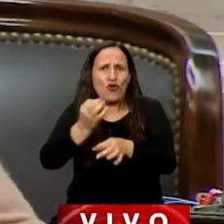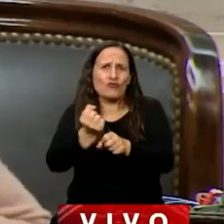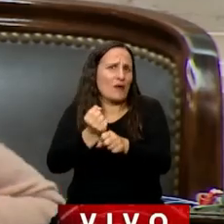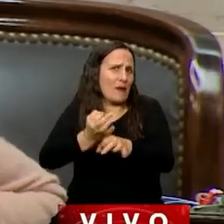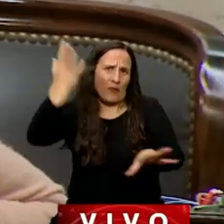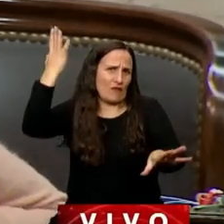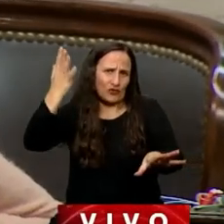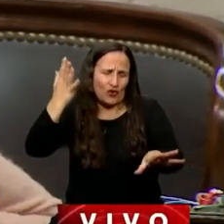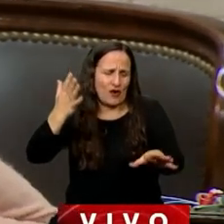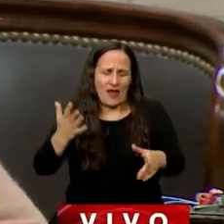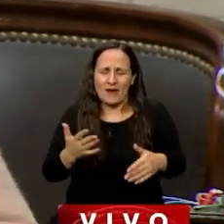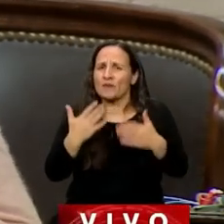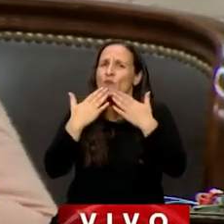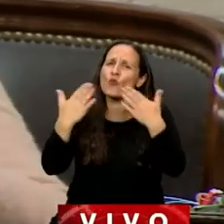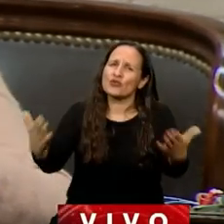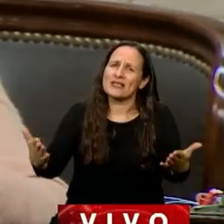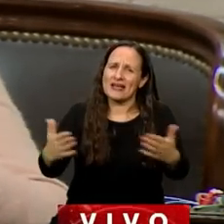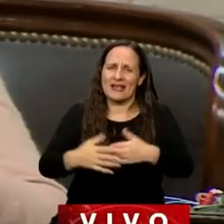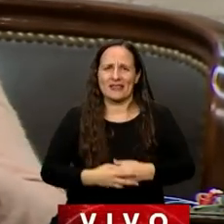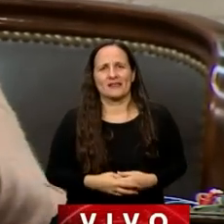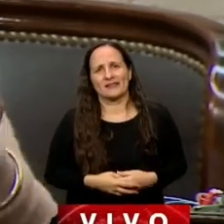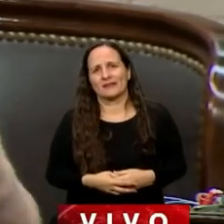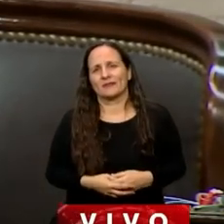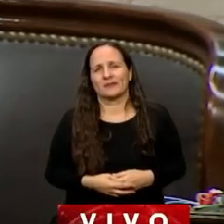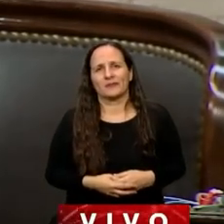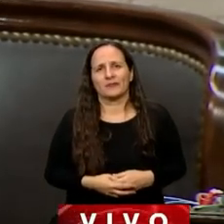el tiempo. Muchísimas gracias.